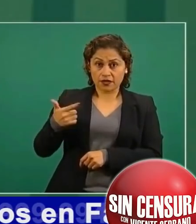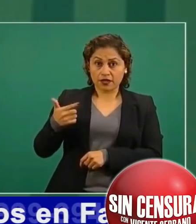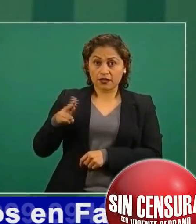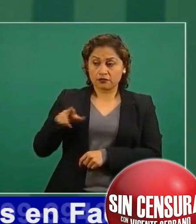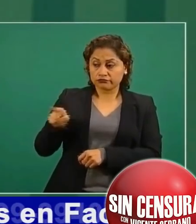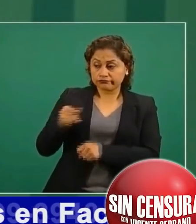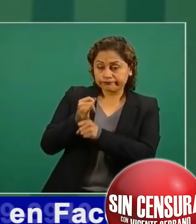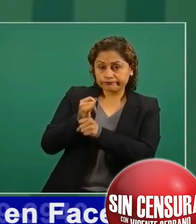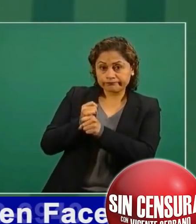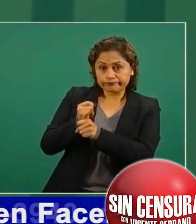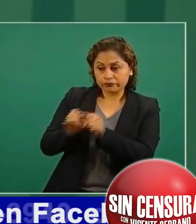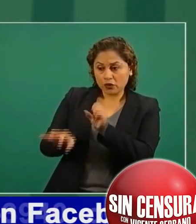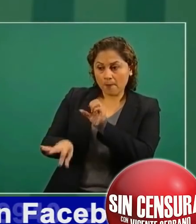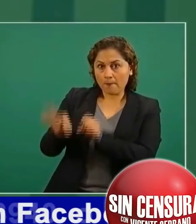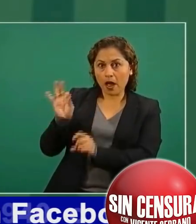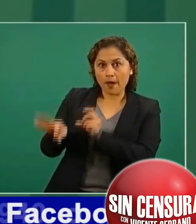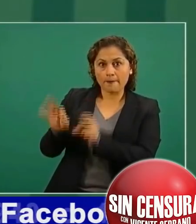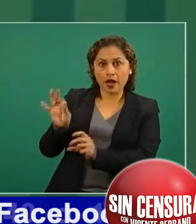sigue su curso,